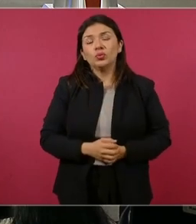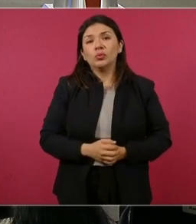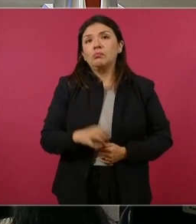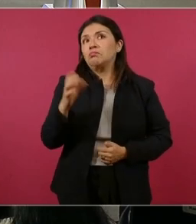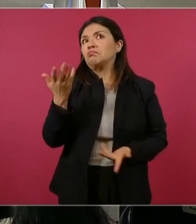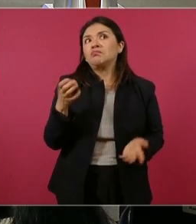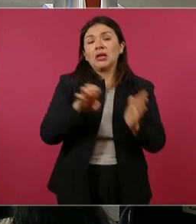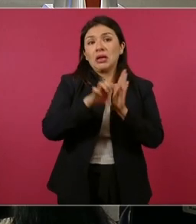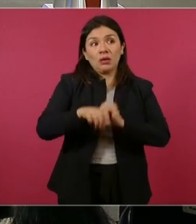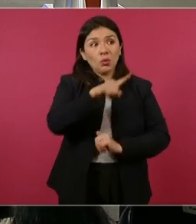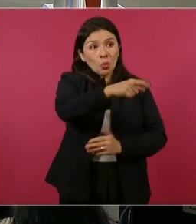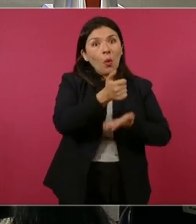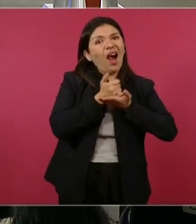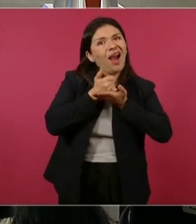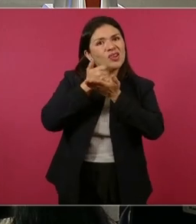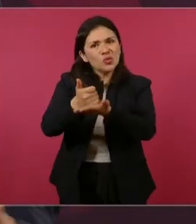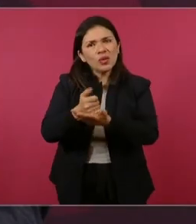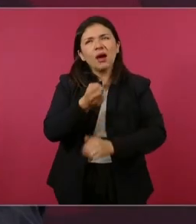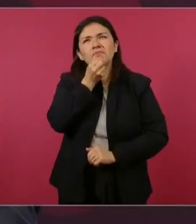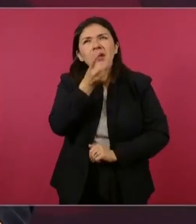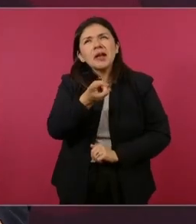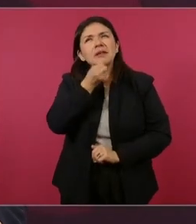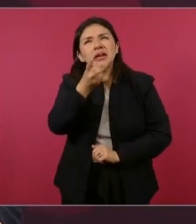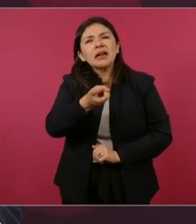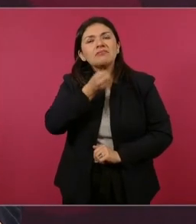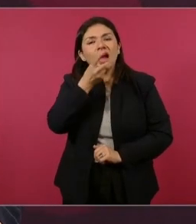el que contribuyan